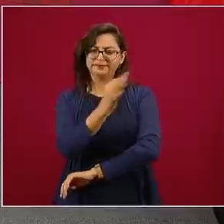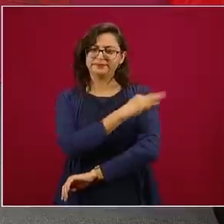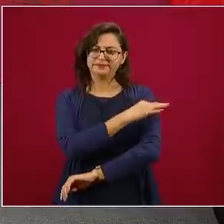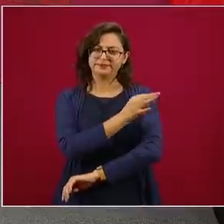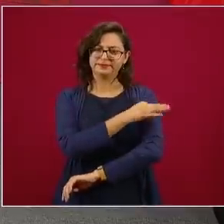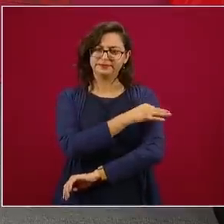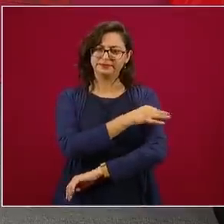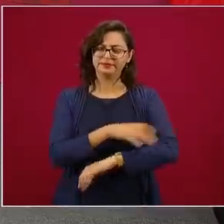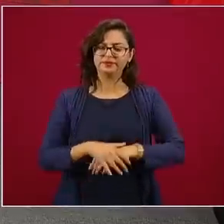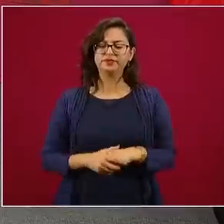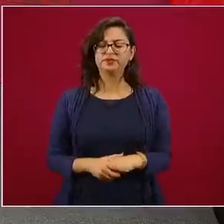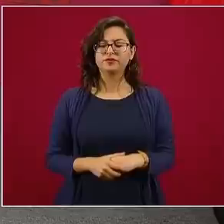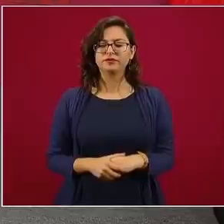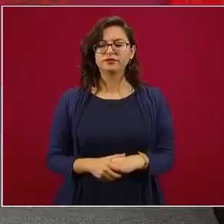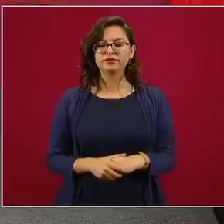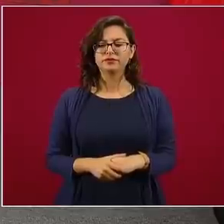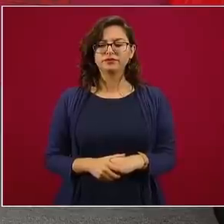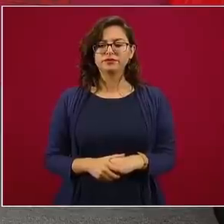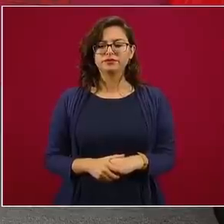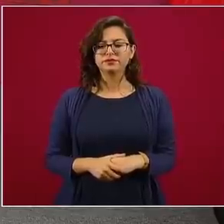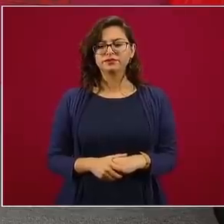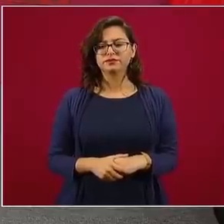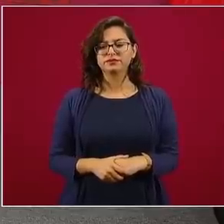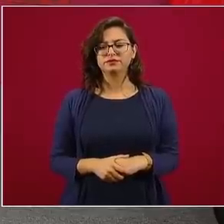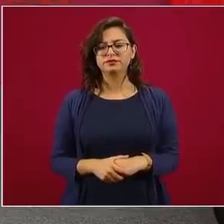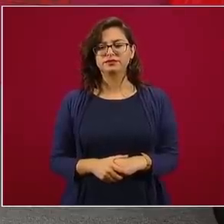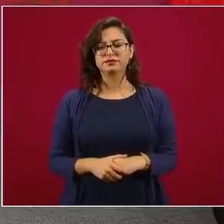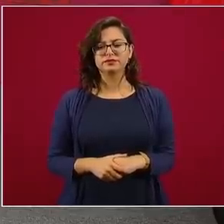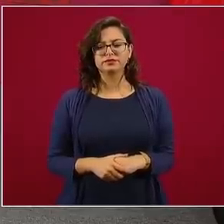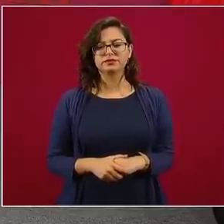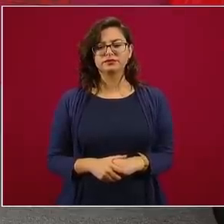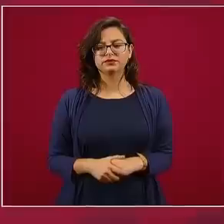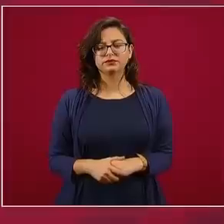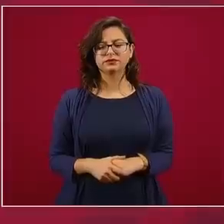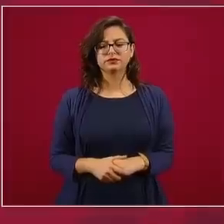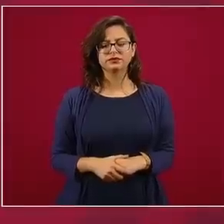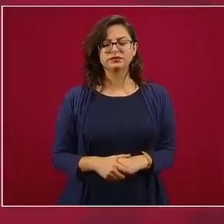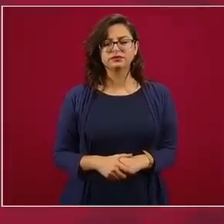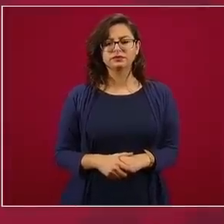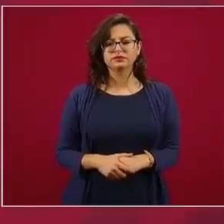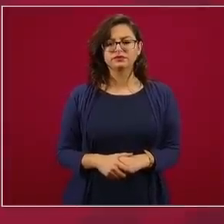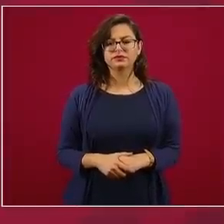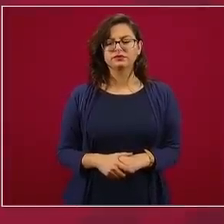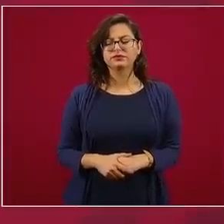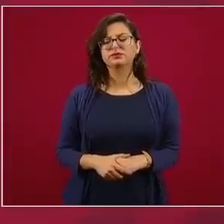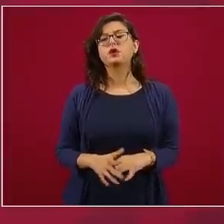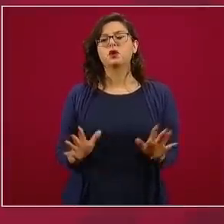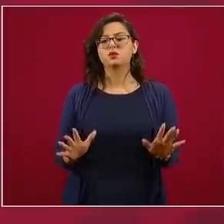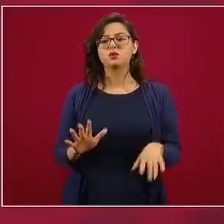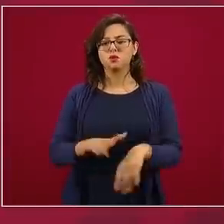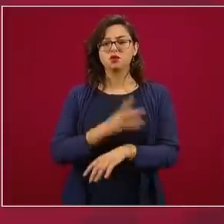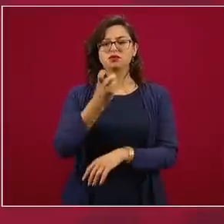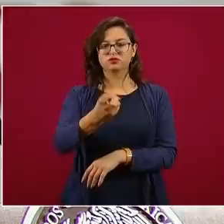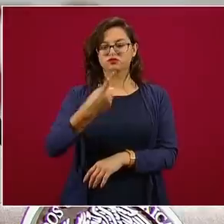Por eso estamos a la